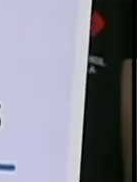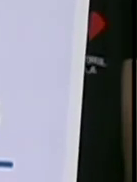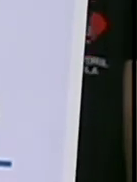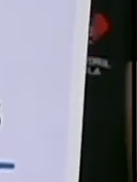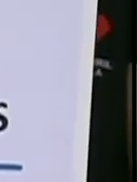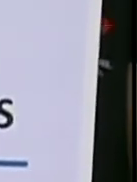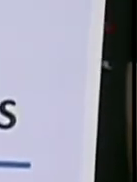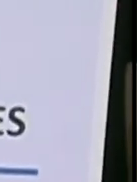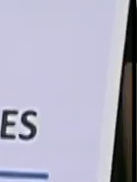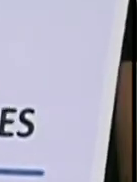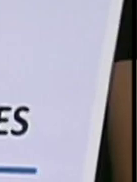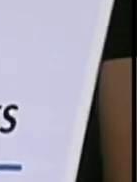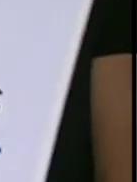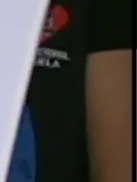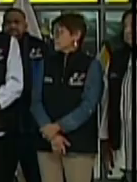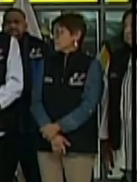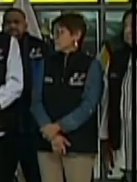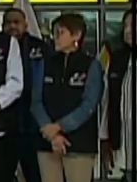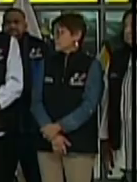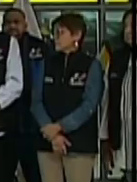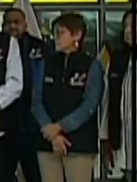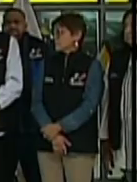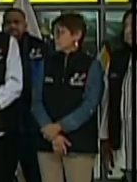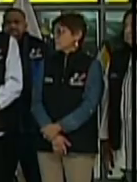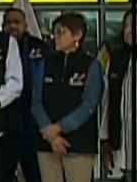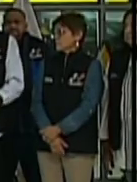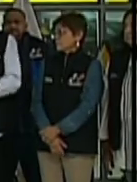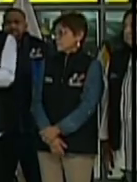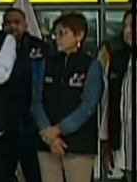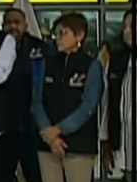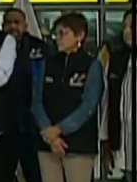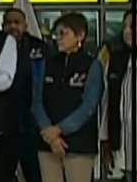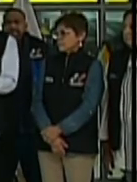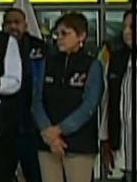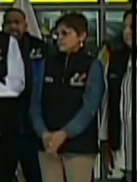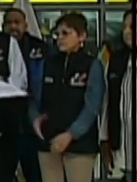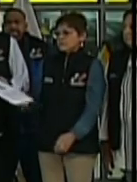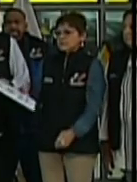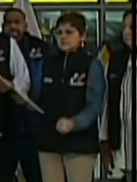Esto es para el simulacro del día de hoy.